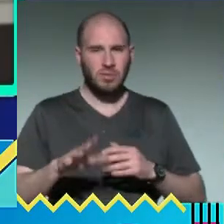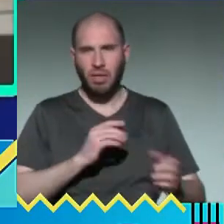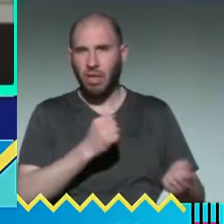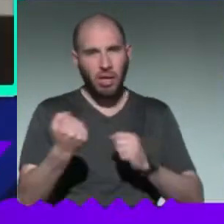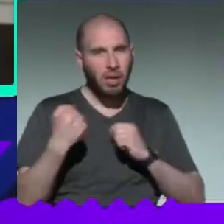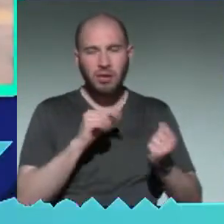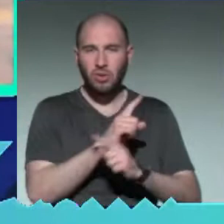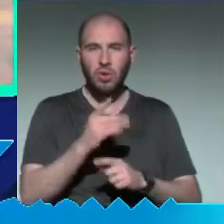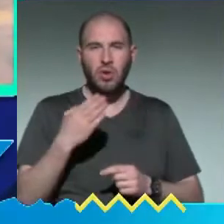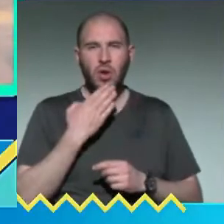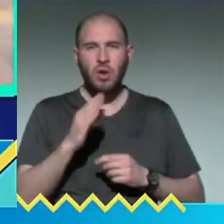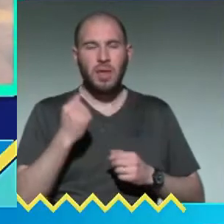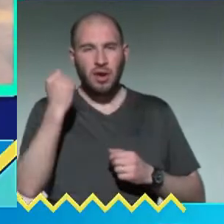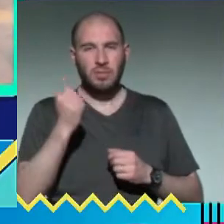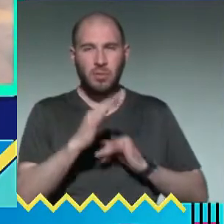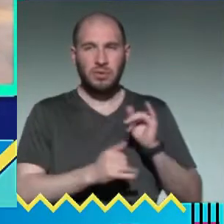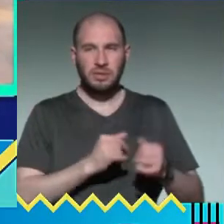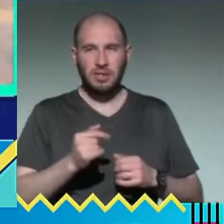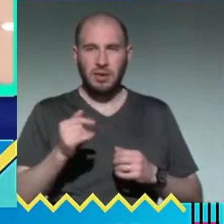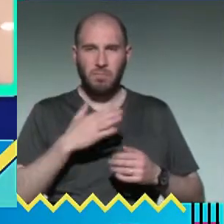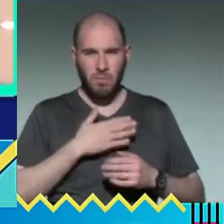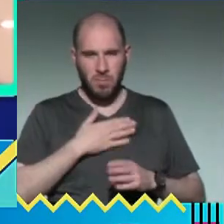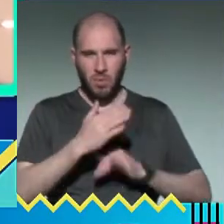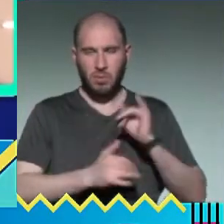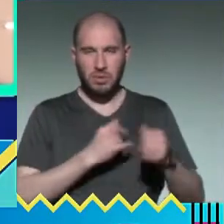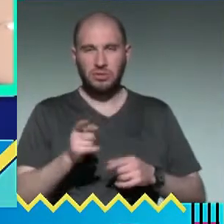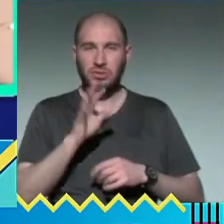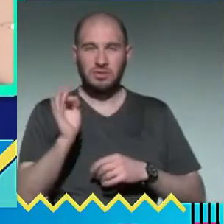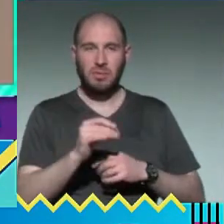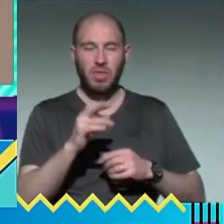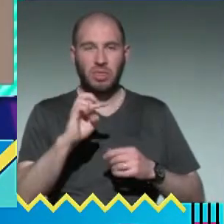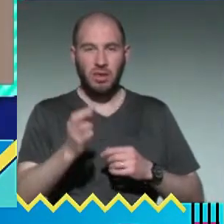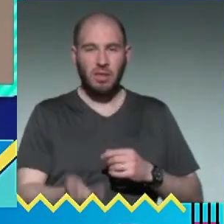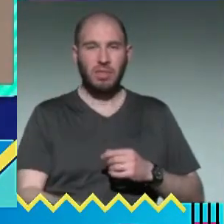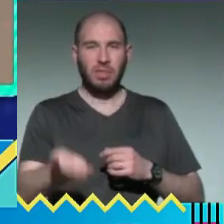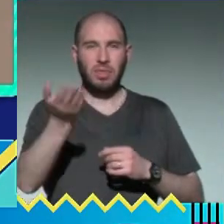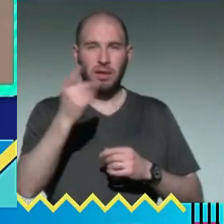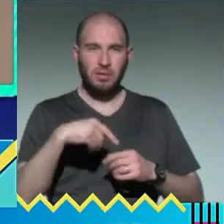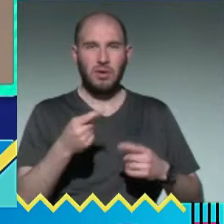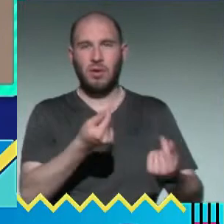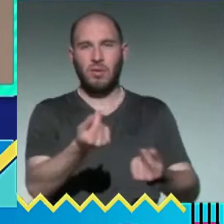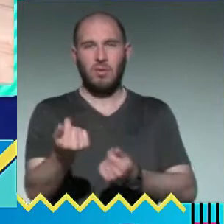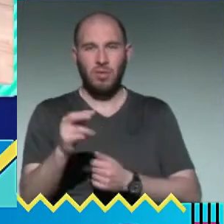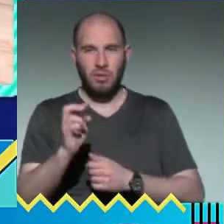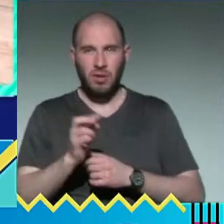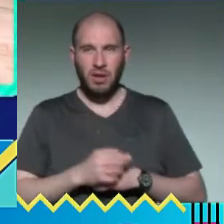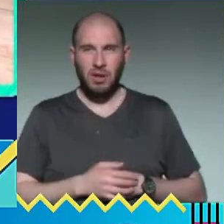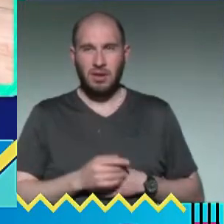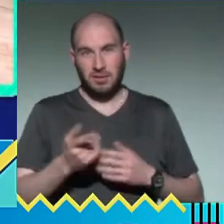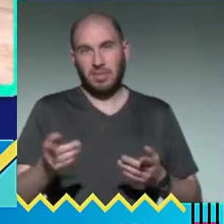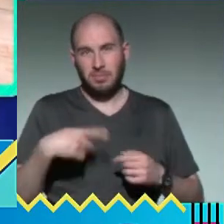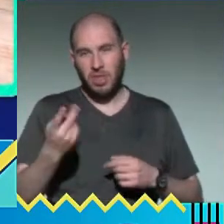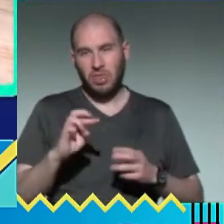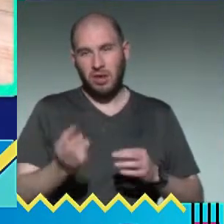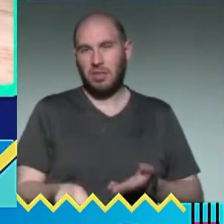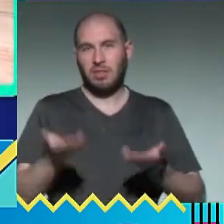pánico y cumplamos eso. En economía decimos la profecía autocumplida. Todos creemos que el dólar va a subir, entonces salimos a comprar dólares y ergo el dólar